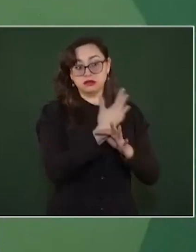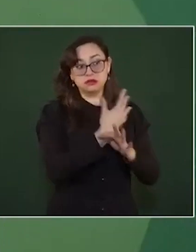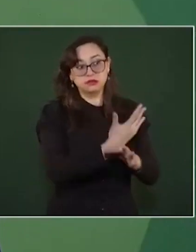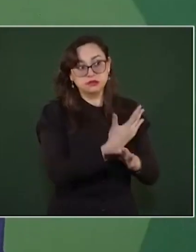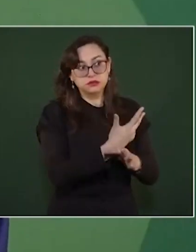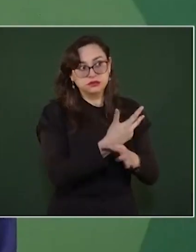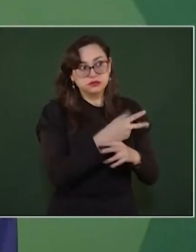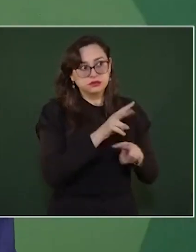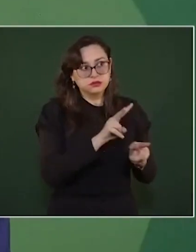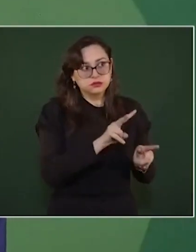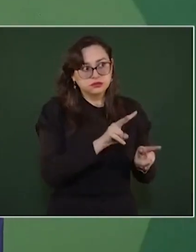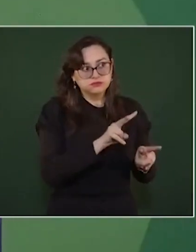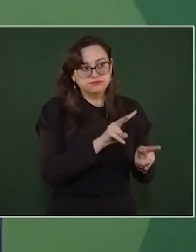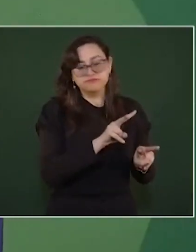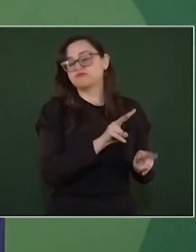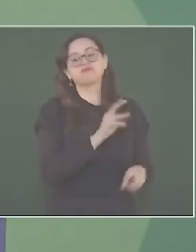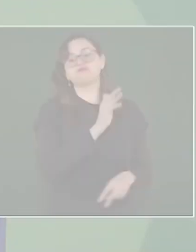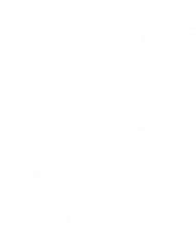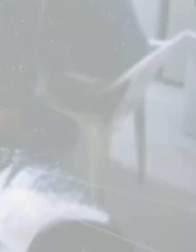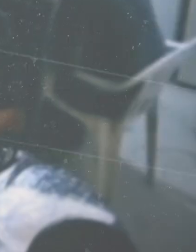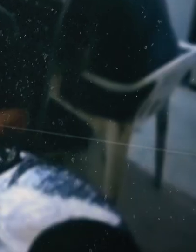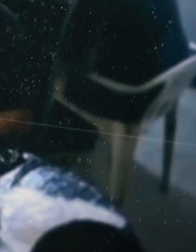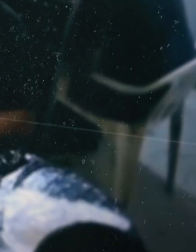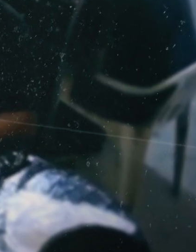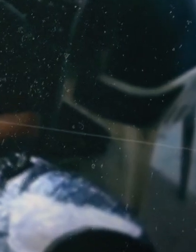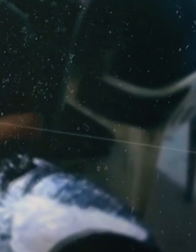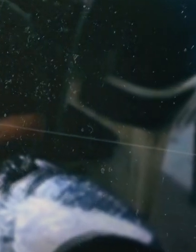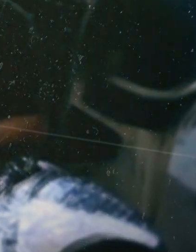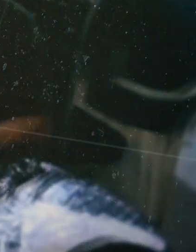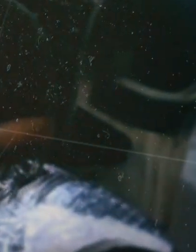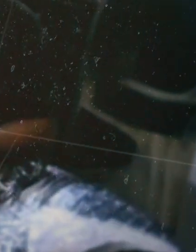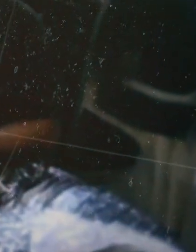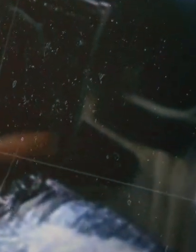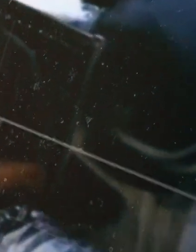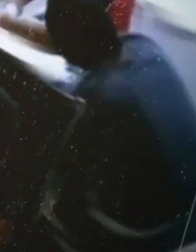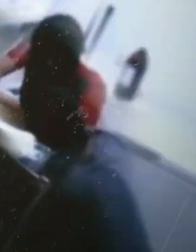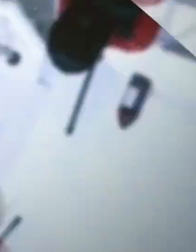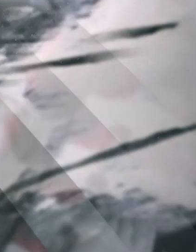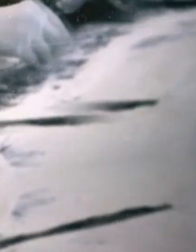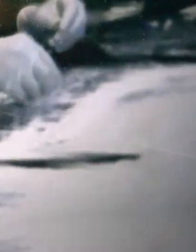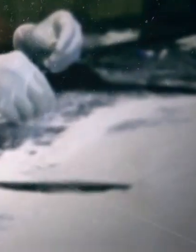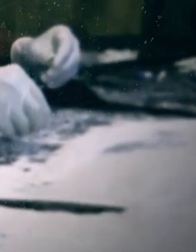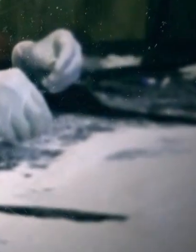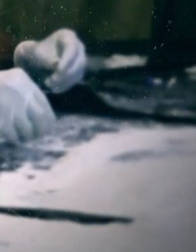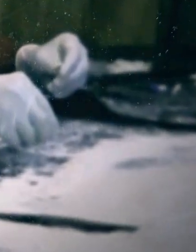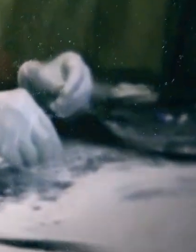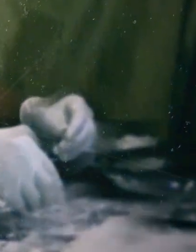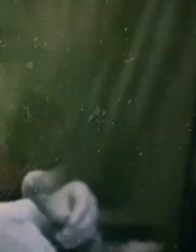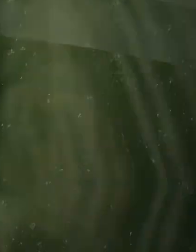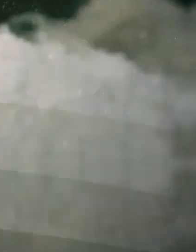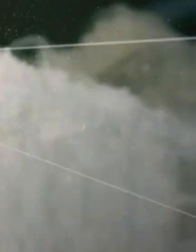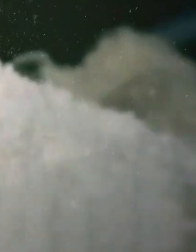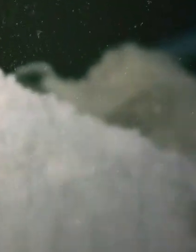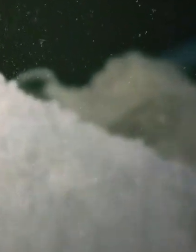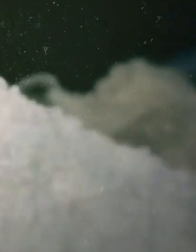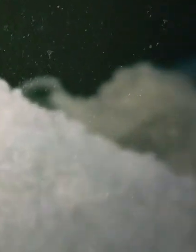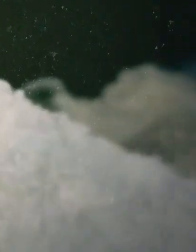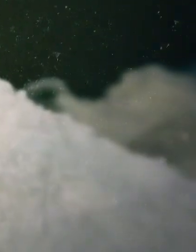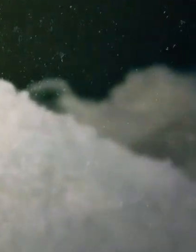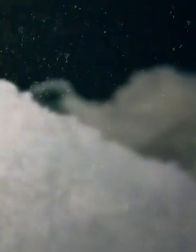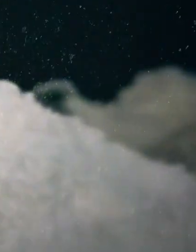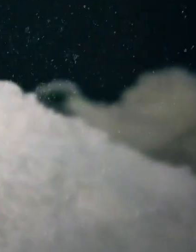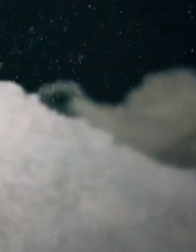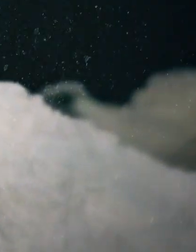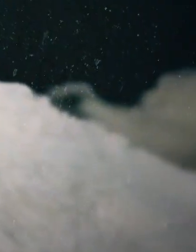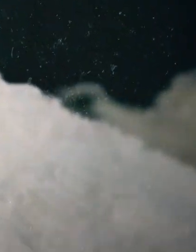no lo admitimos. El mandatario criticó que se responsabilice a México por el consumo de fentanilo en Estados Unidos y